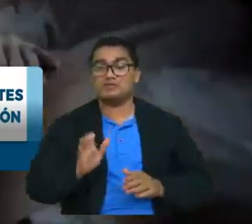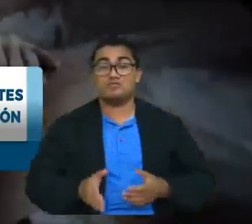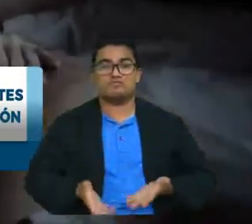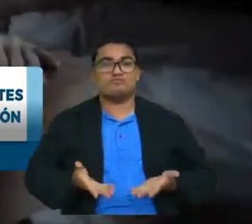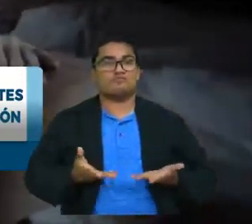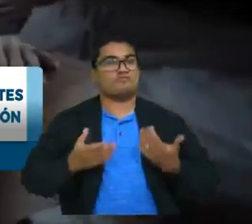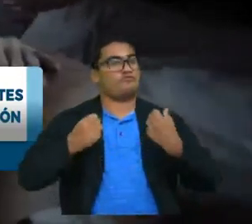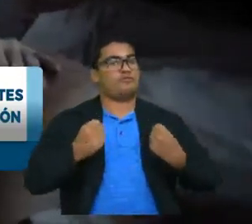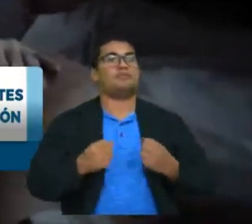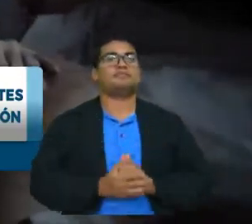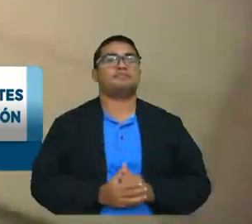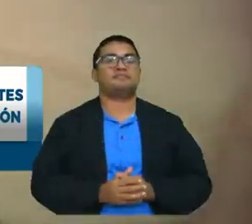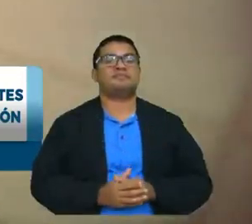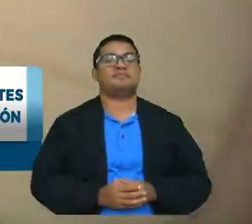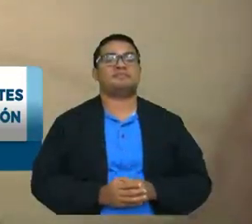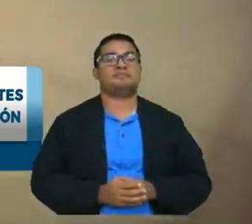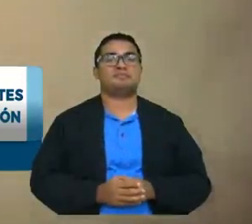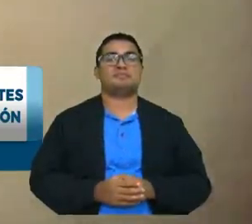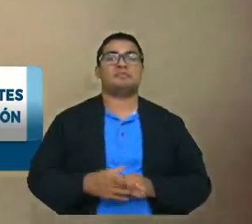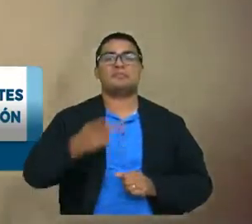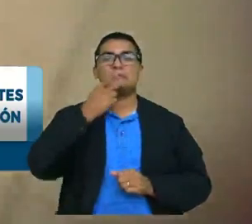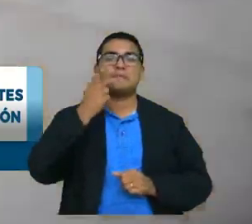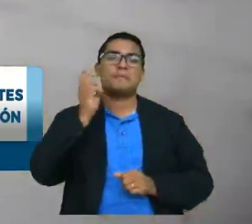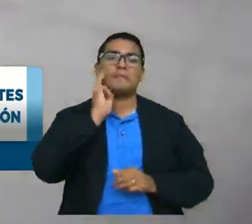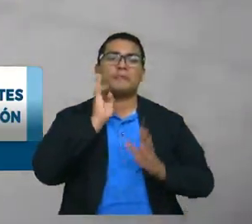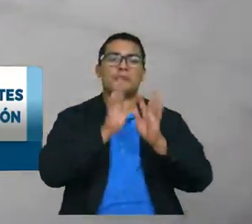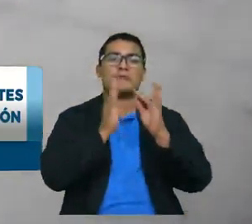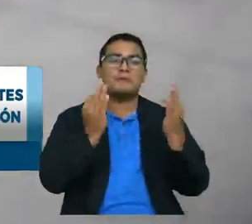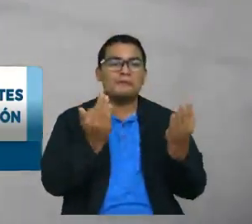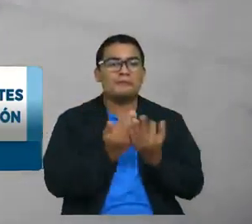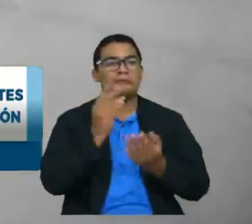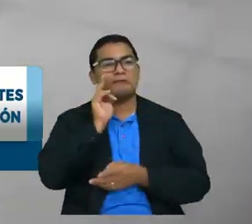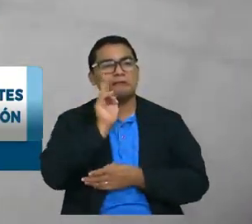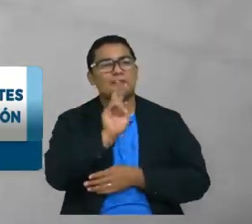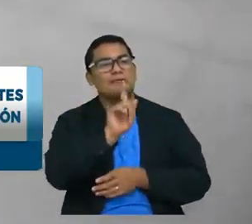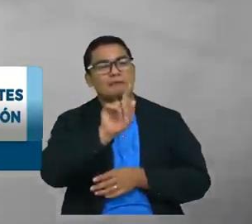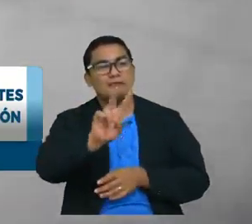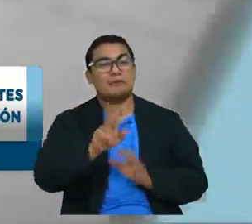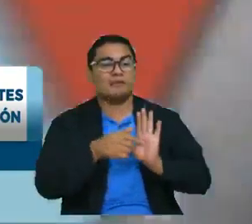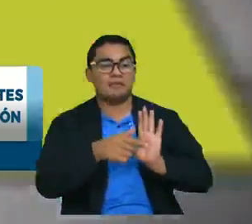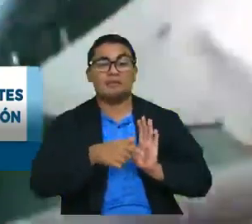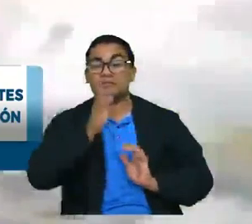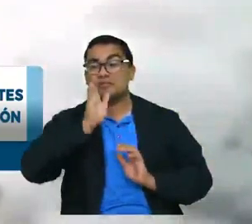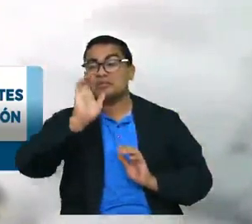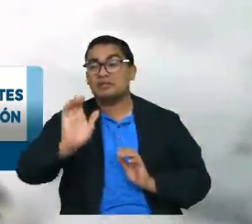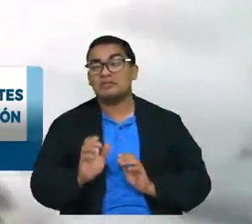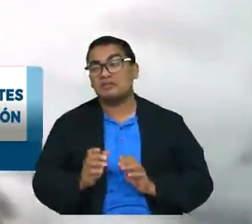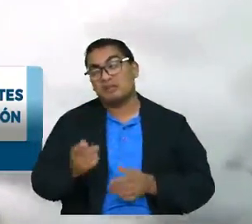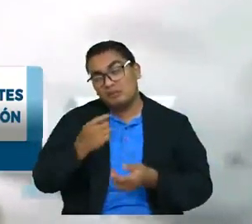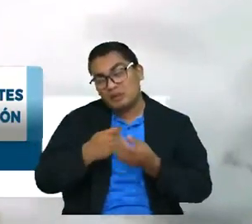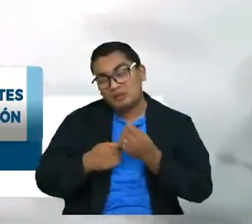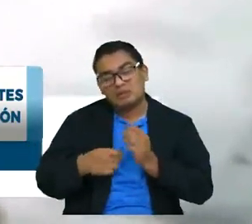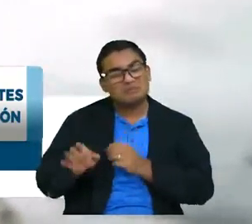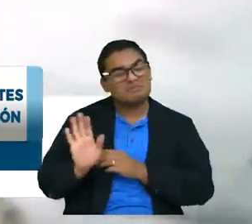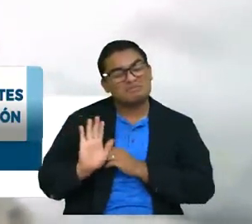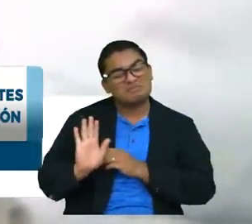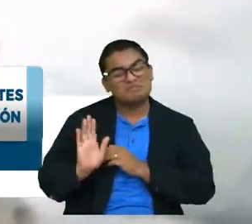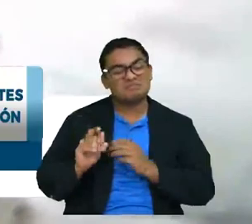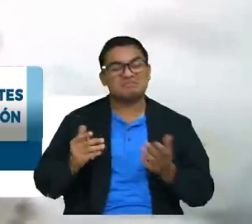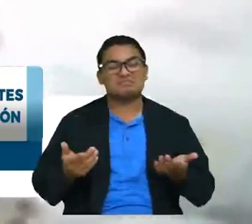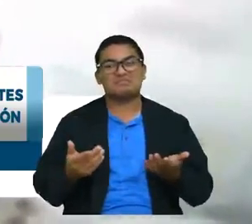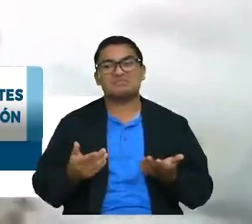anemia. Esos padres de familia que nos están viendo, entonces quiere decir que un niño que no quiere comer, está desganado. A ver,